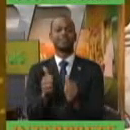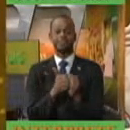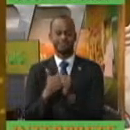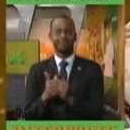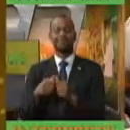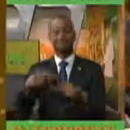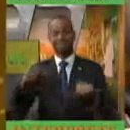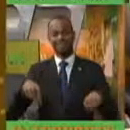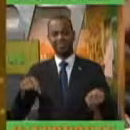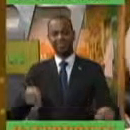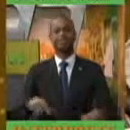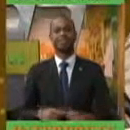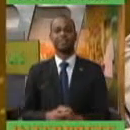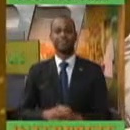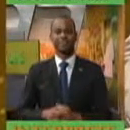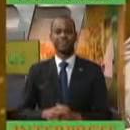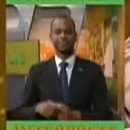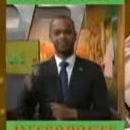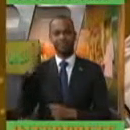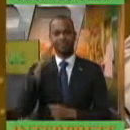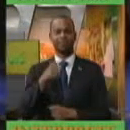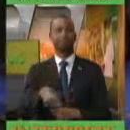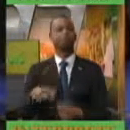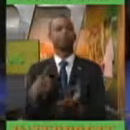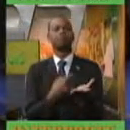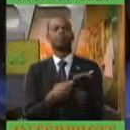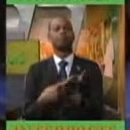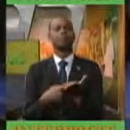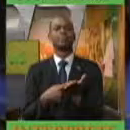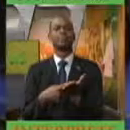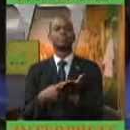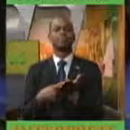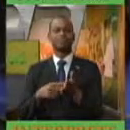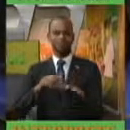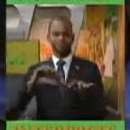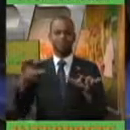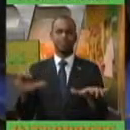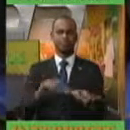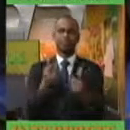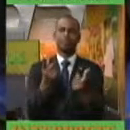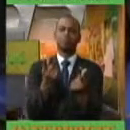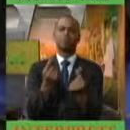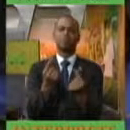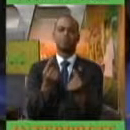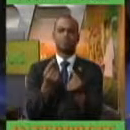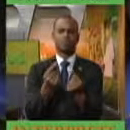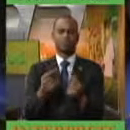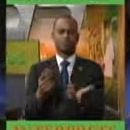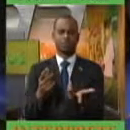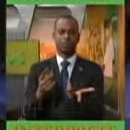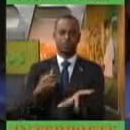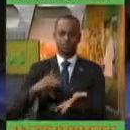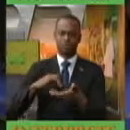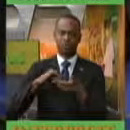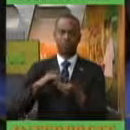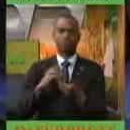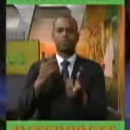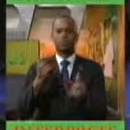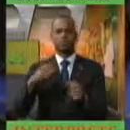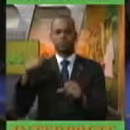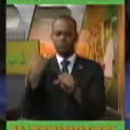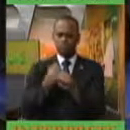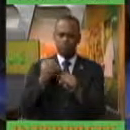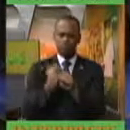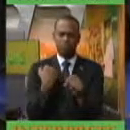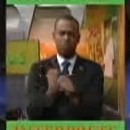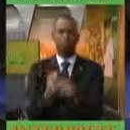acompañándonos también para que hablemos de qué se hace, qué está haciendo el CONADIS, cuál es el trabajo de